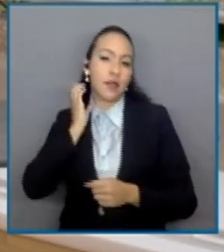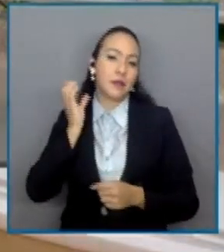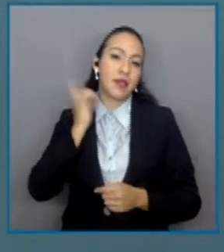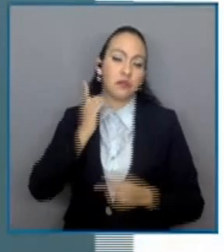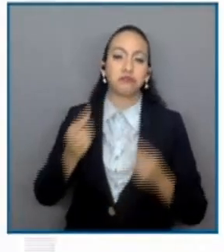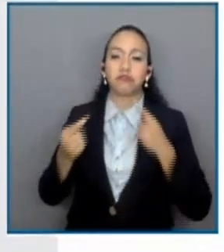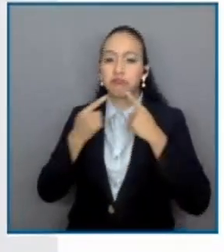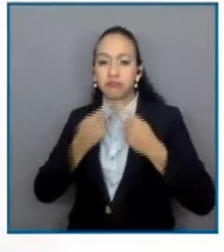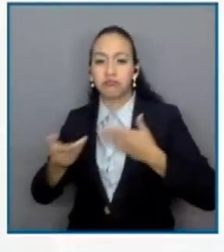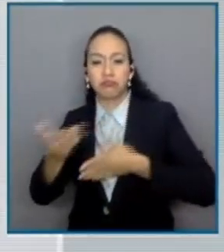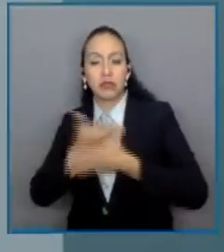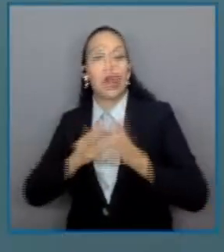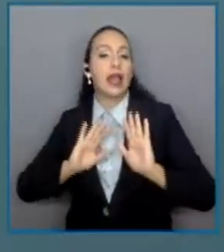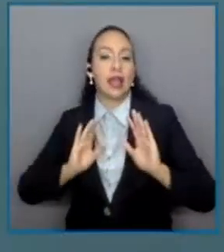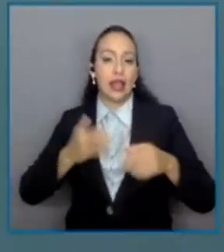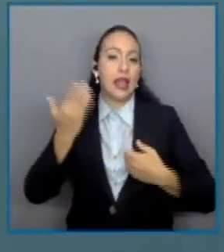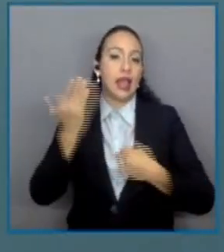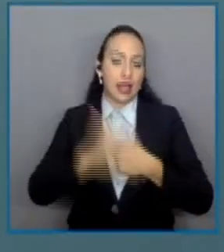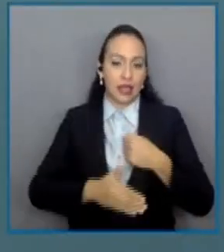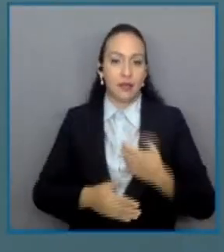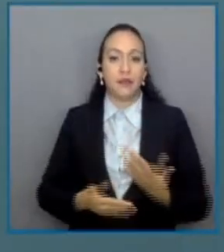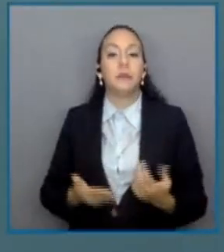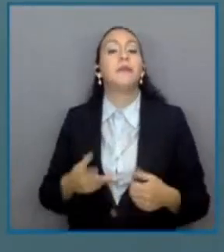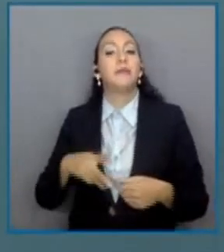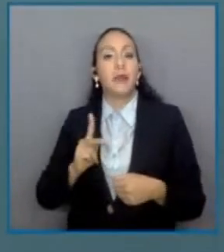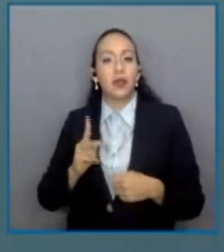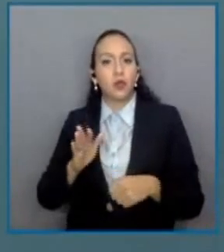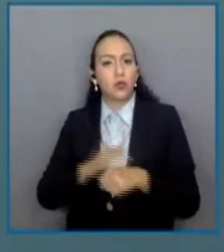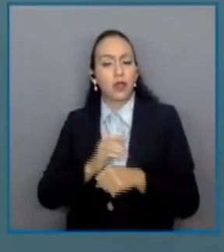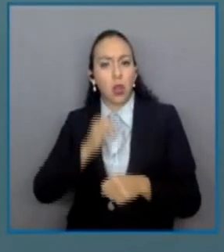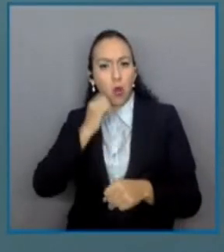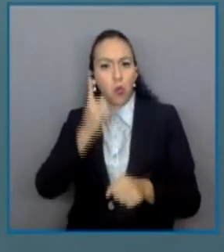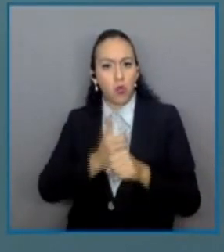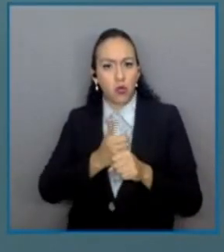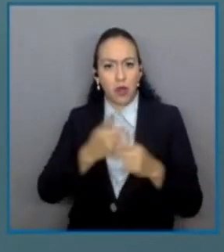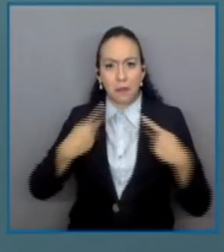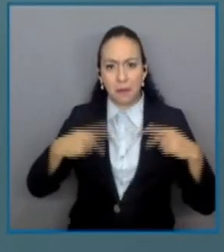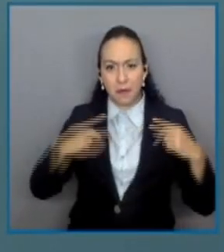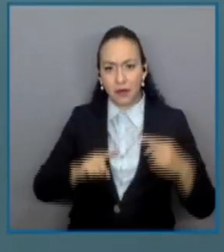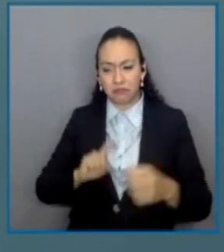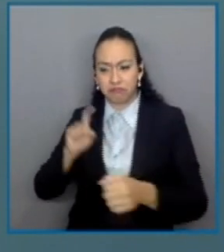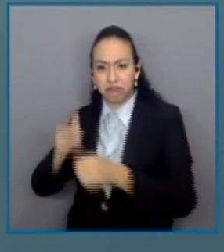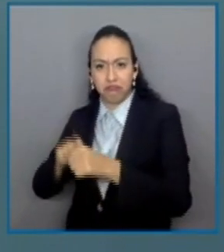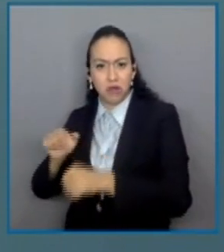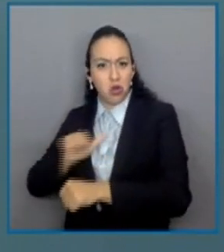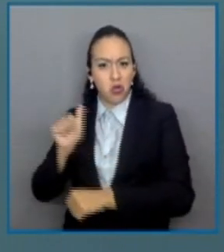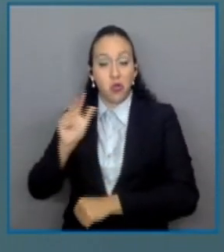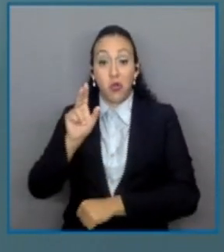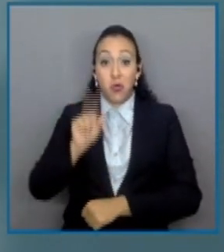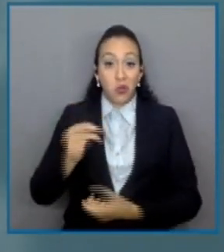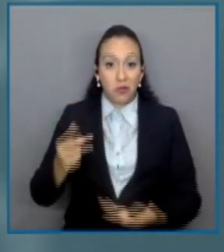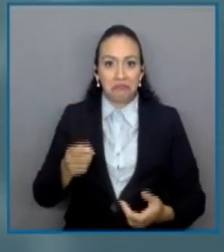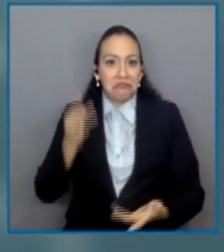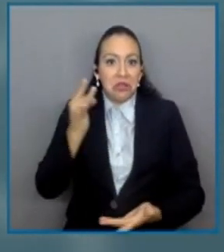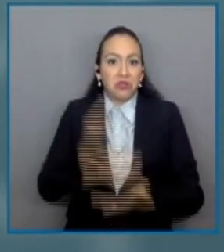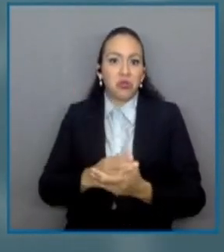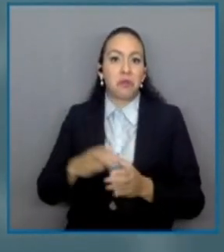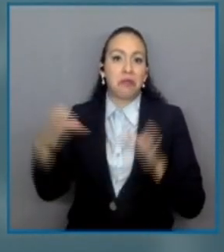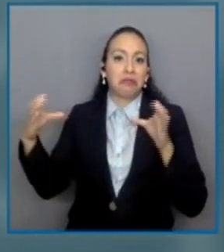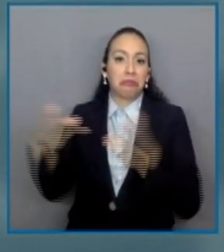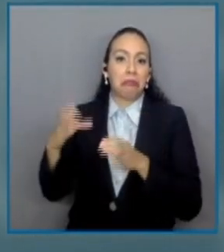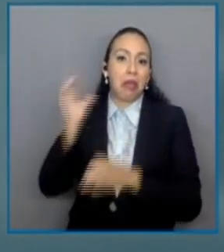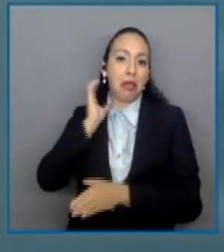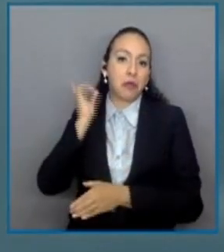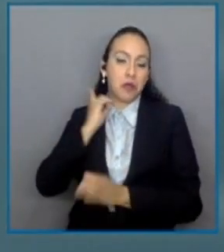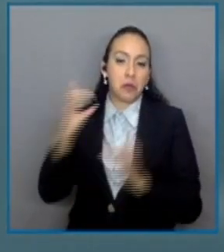una simulación al no dar oportunidad de participar en diversas sedes a titulares integrantes de la asociación, además de que